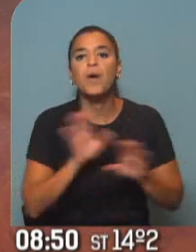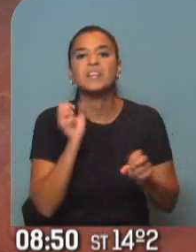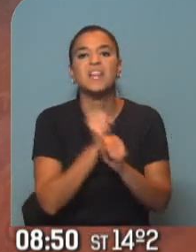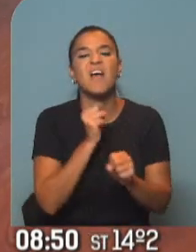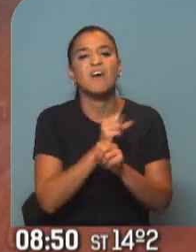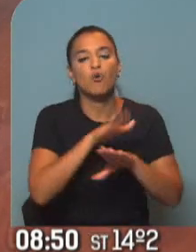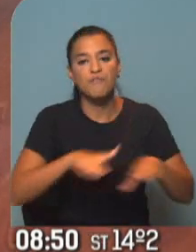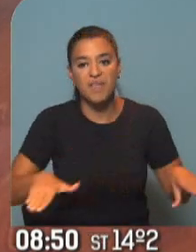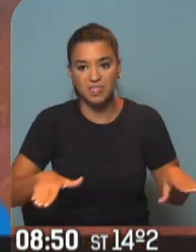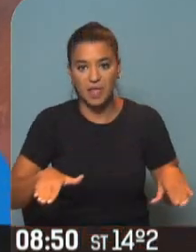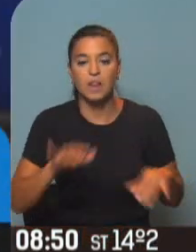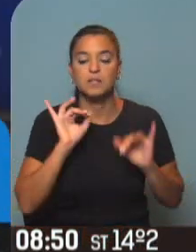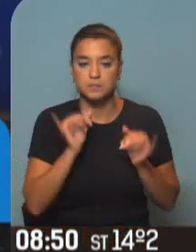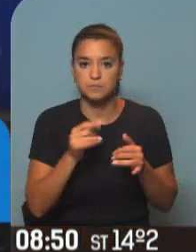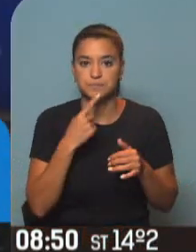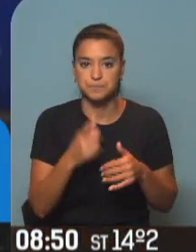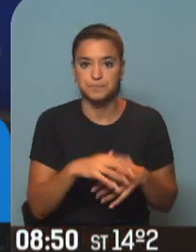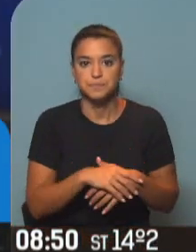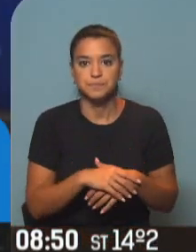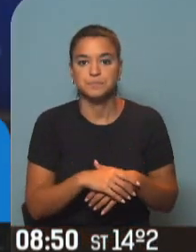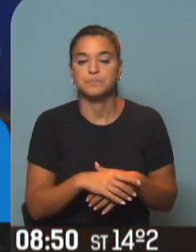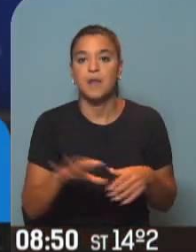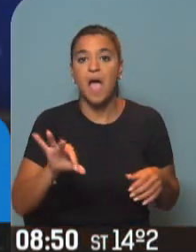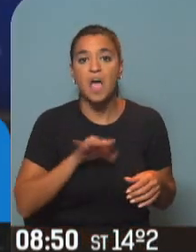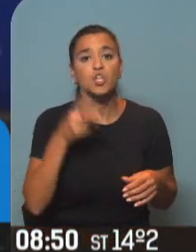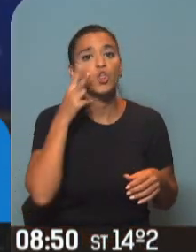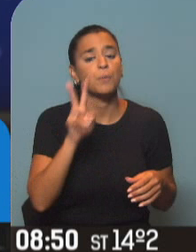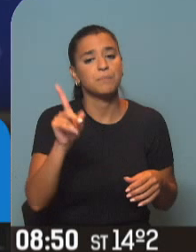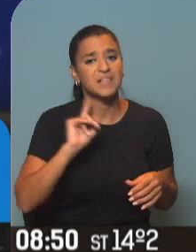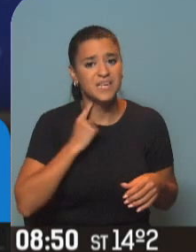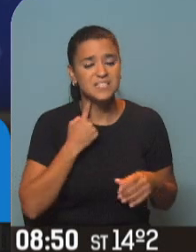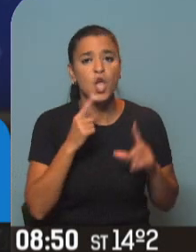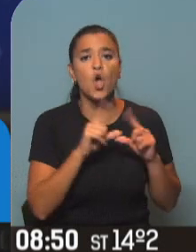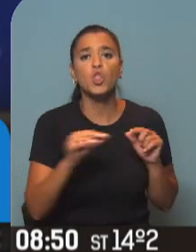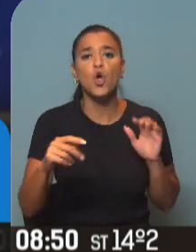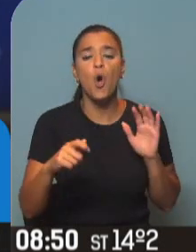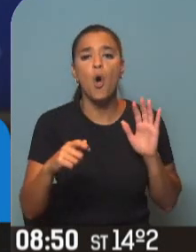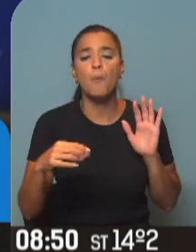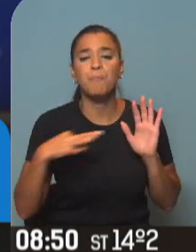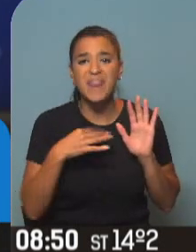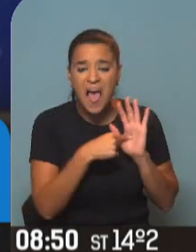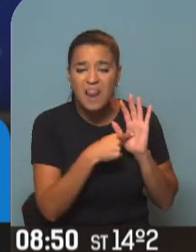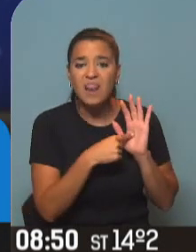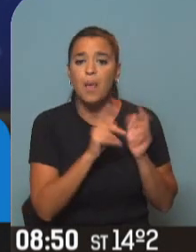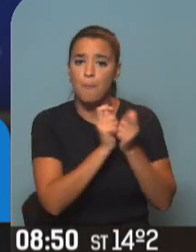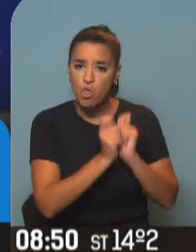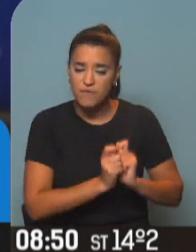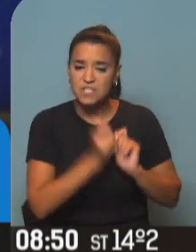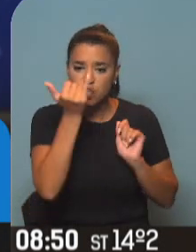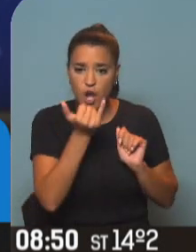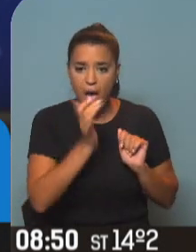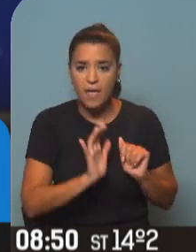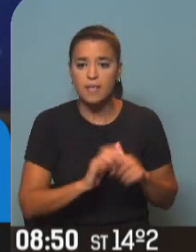infantil en el año 2013 el código penal sufre una modificación y se